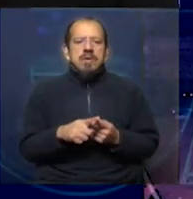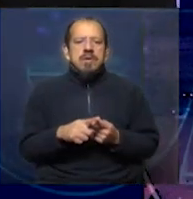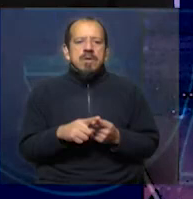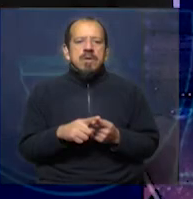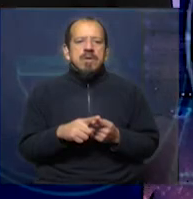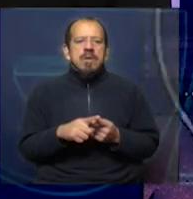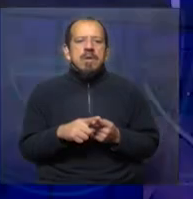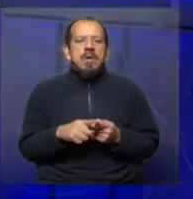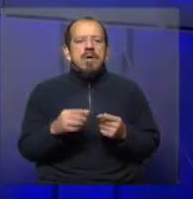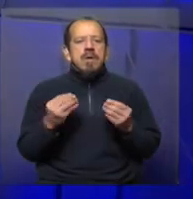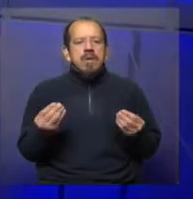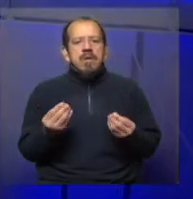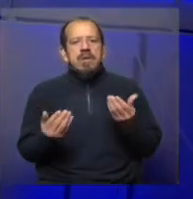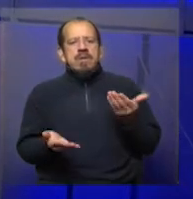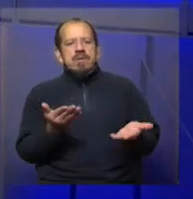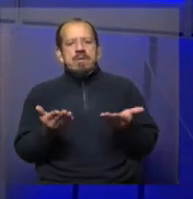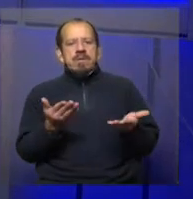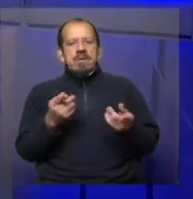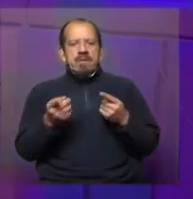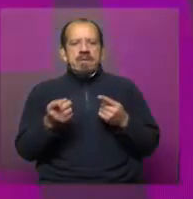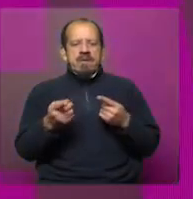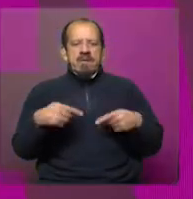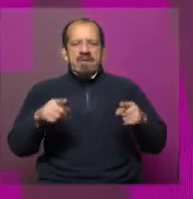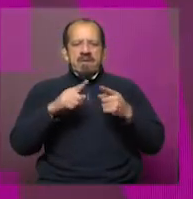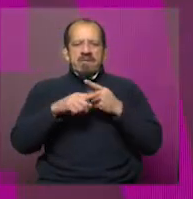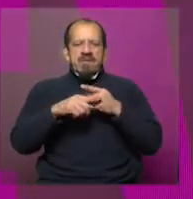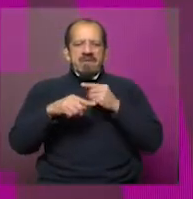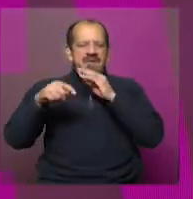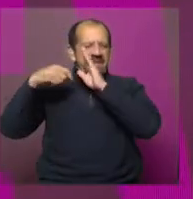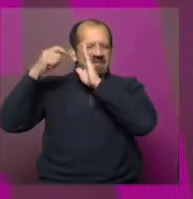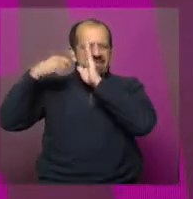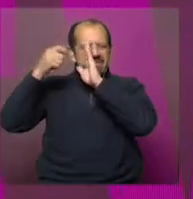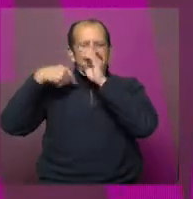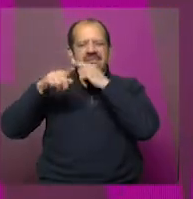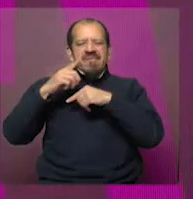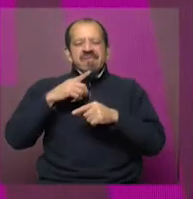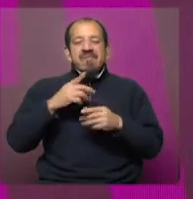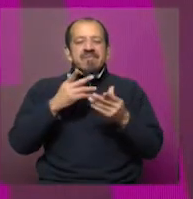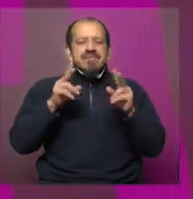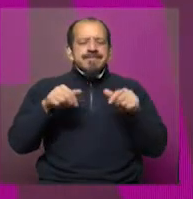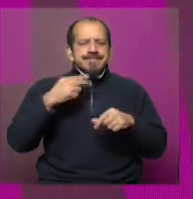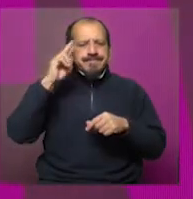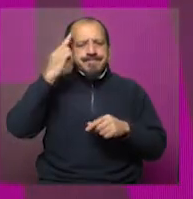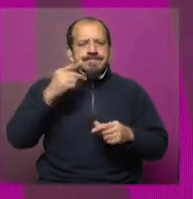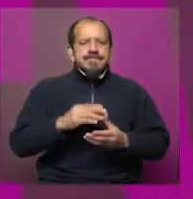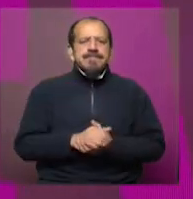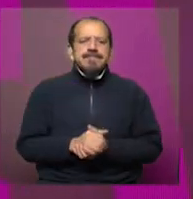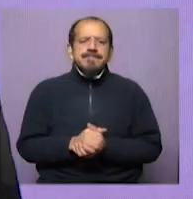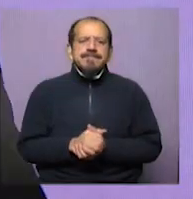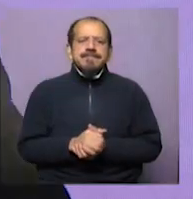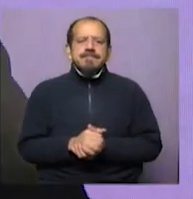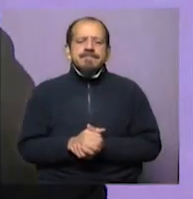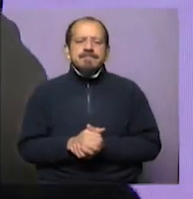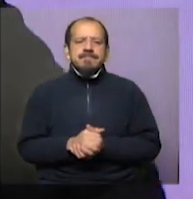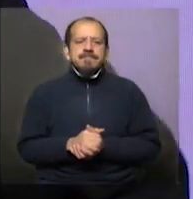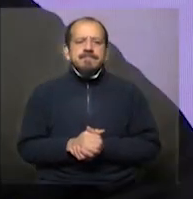¿Y cómo evaluás el lugar que ha tomado el documental en este tiempo también, sobre todo acá en Uruguay? Y